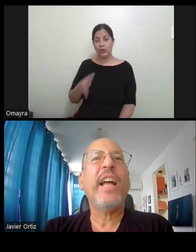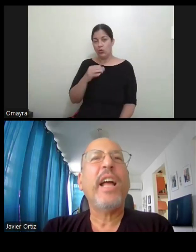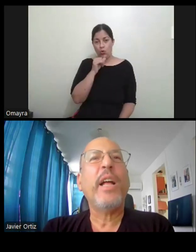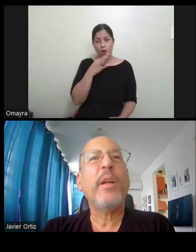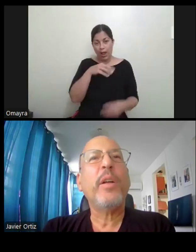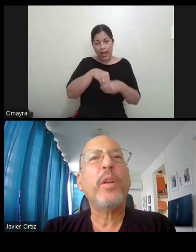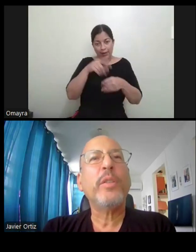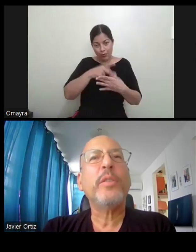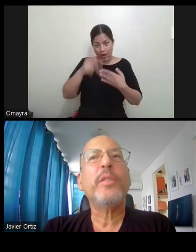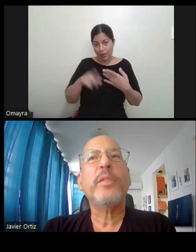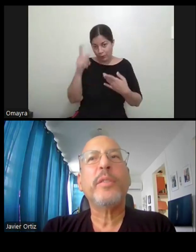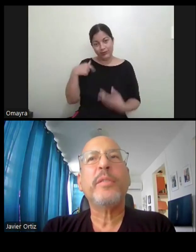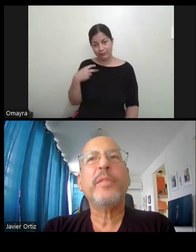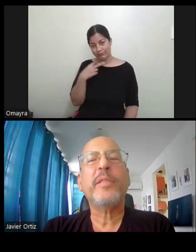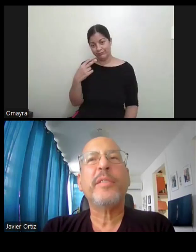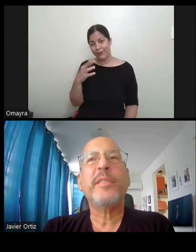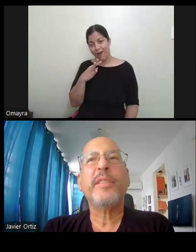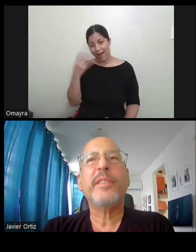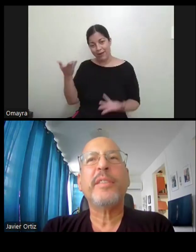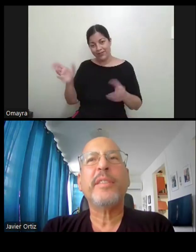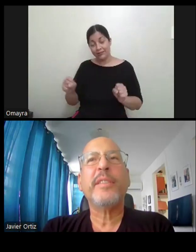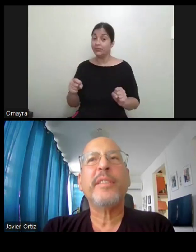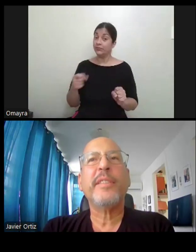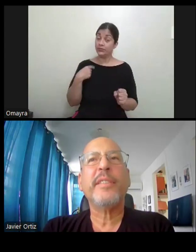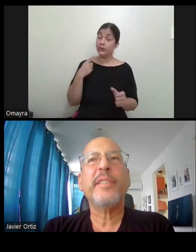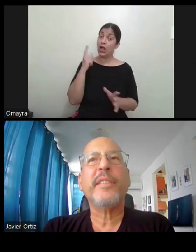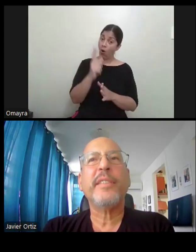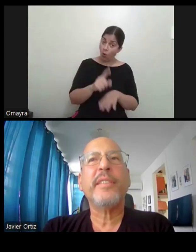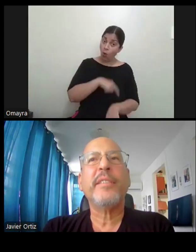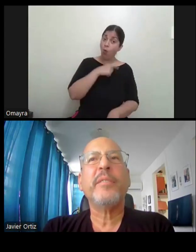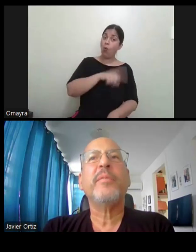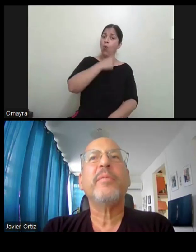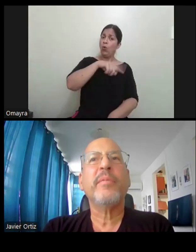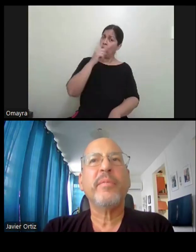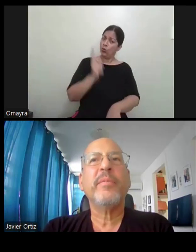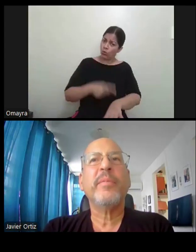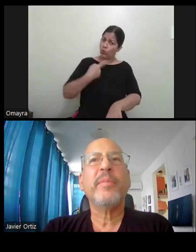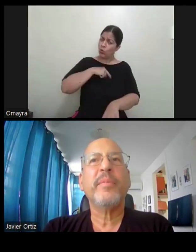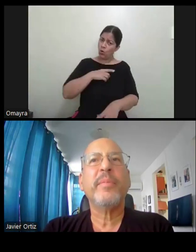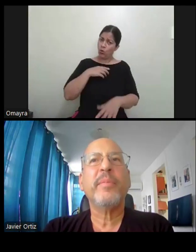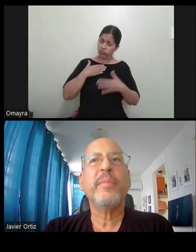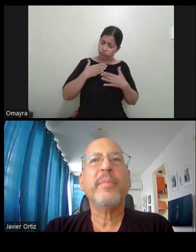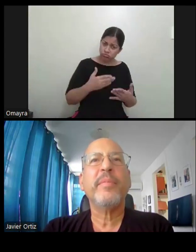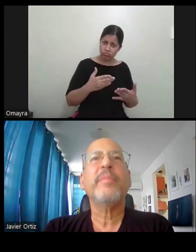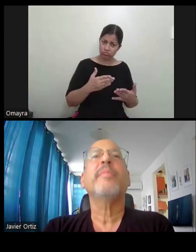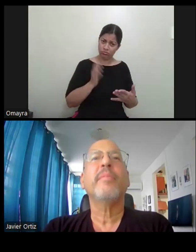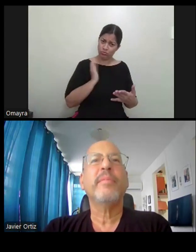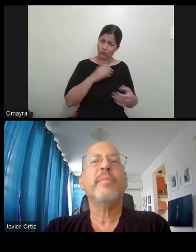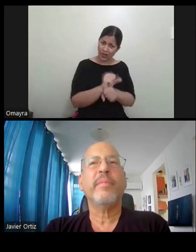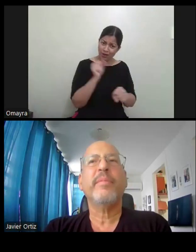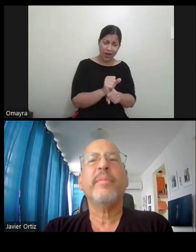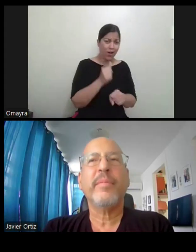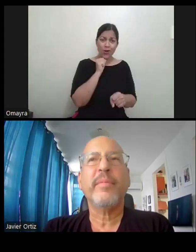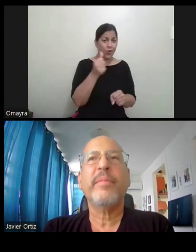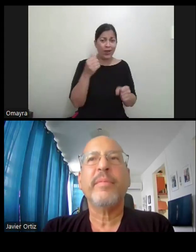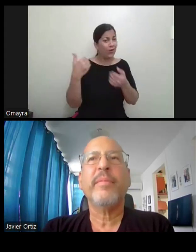Por eso perdemos las horas que le dedicamos a nuestro trabajo, porque para nosotros es nuestra vida, no es una pesadumbre